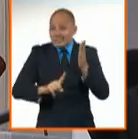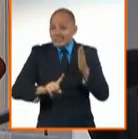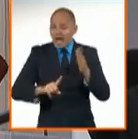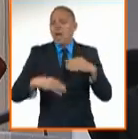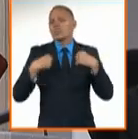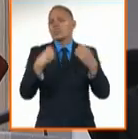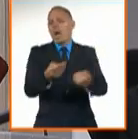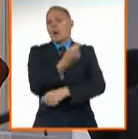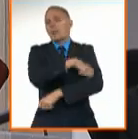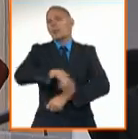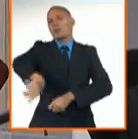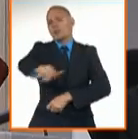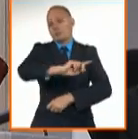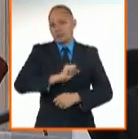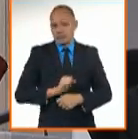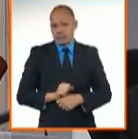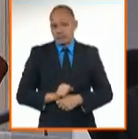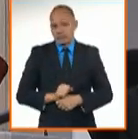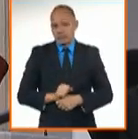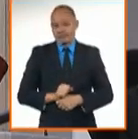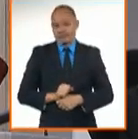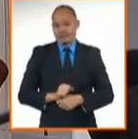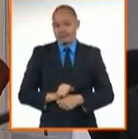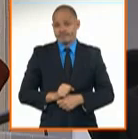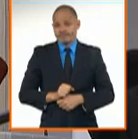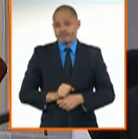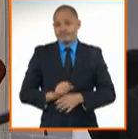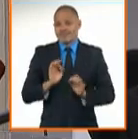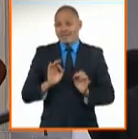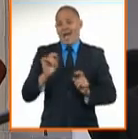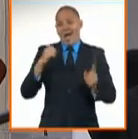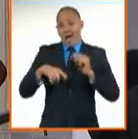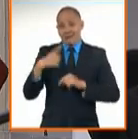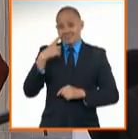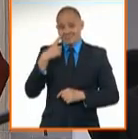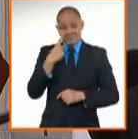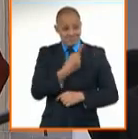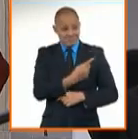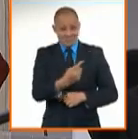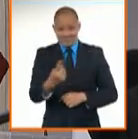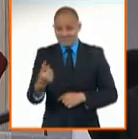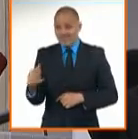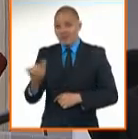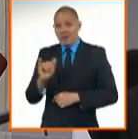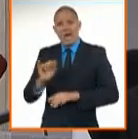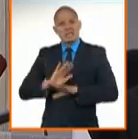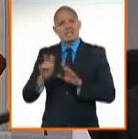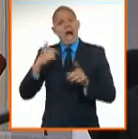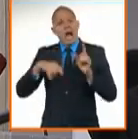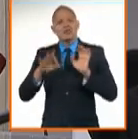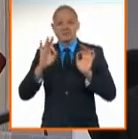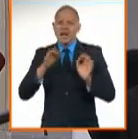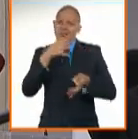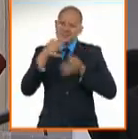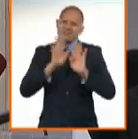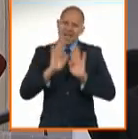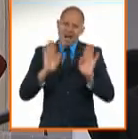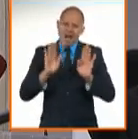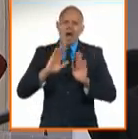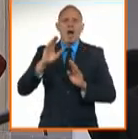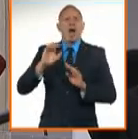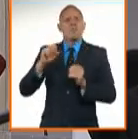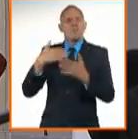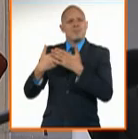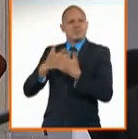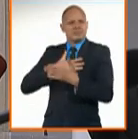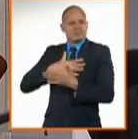estos ajustes y en estas limitaciones propias de la cantidad de portadores energéticos de las que dispone el sector estatal para